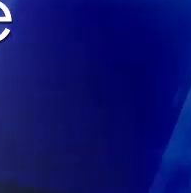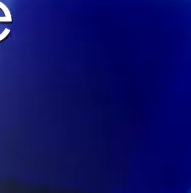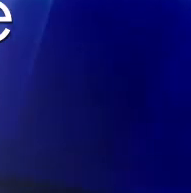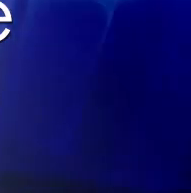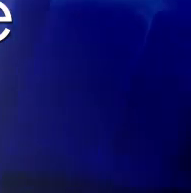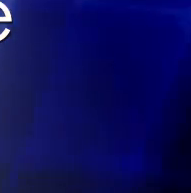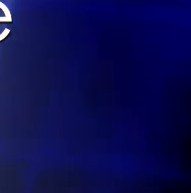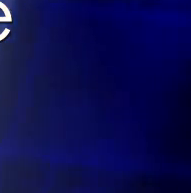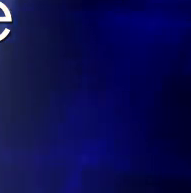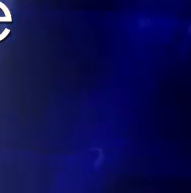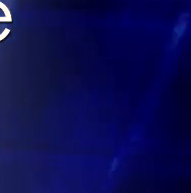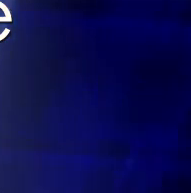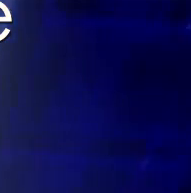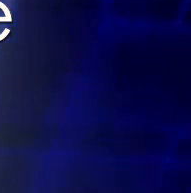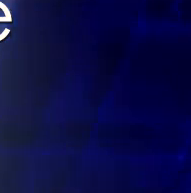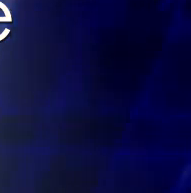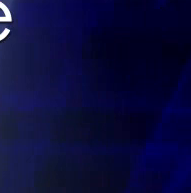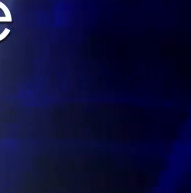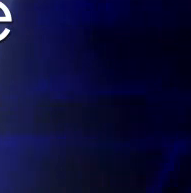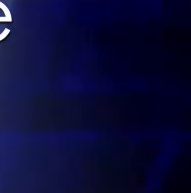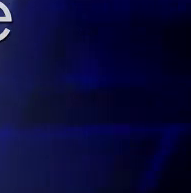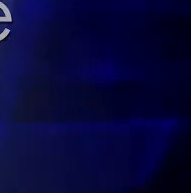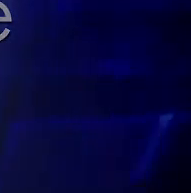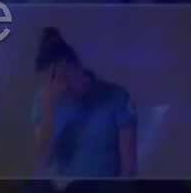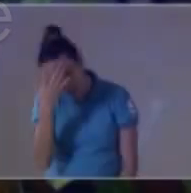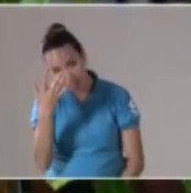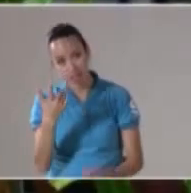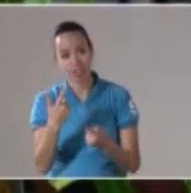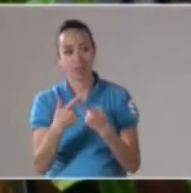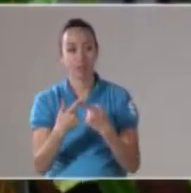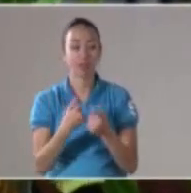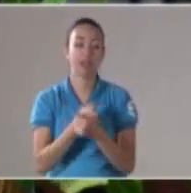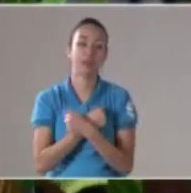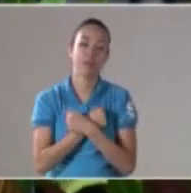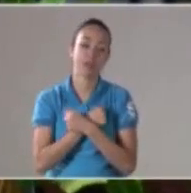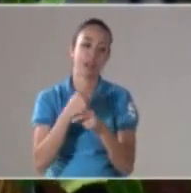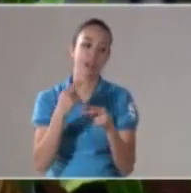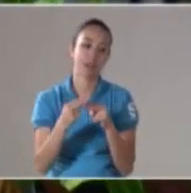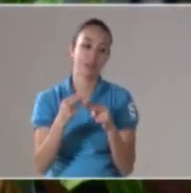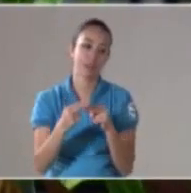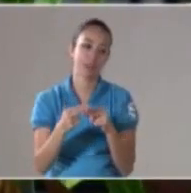al nombre, no aceptando nada de los gentiles.